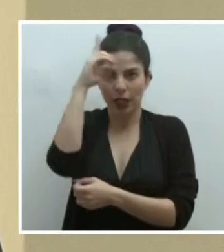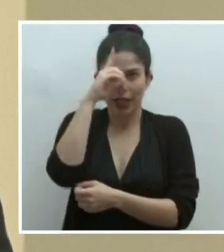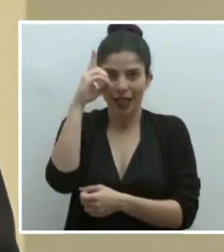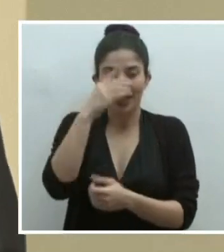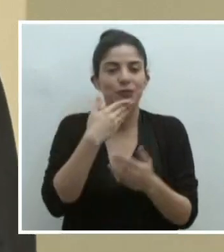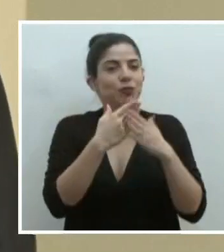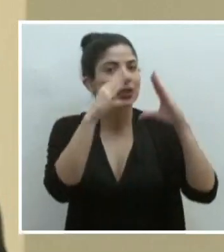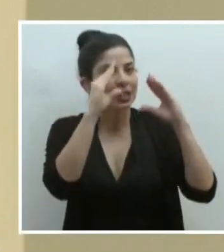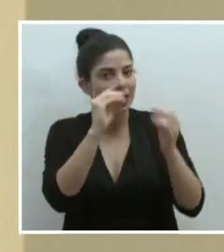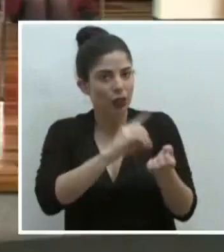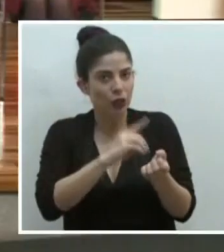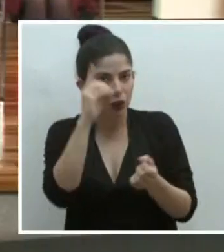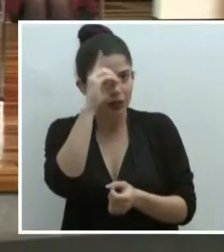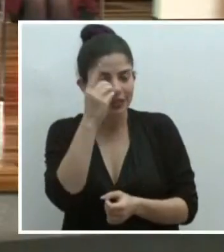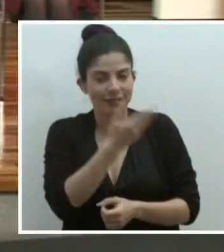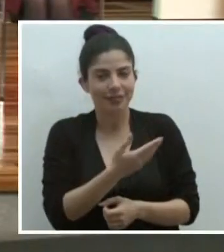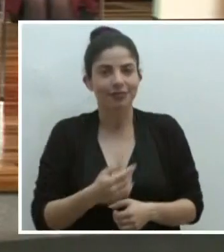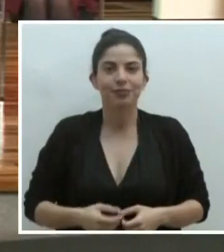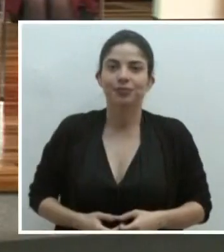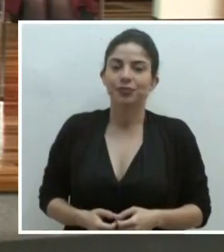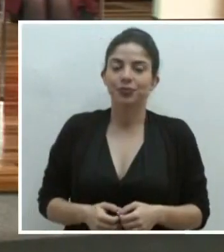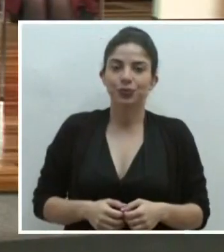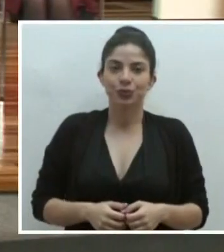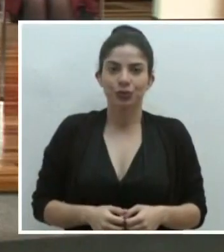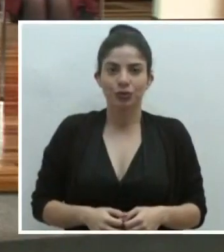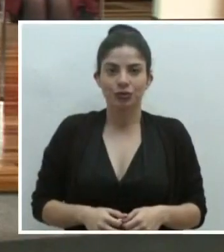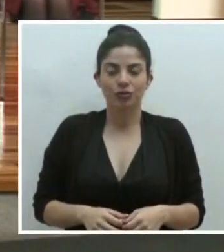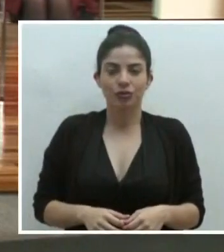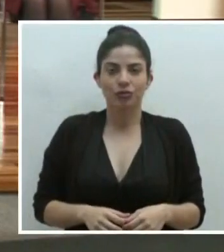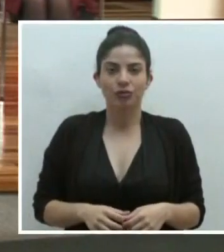Salas. Muy buenas tardes, doctor Salas.